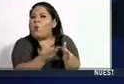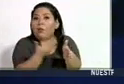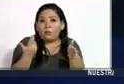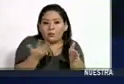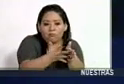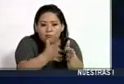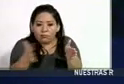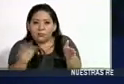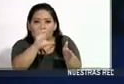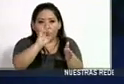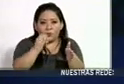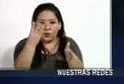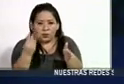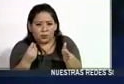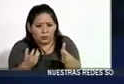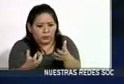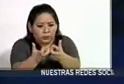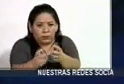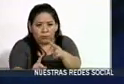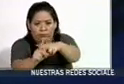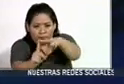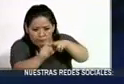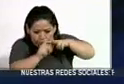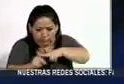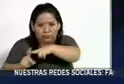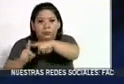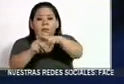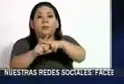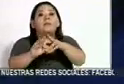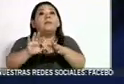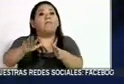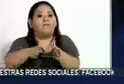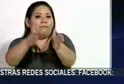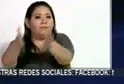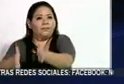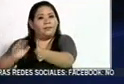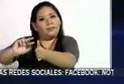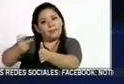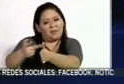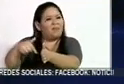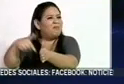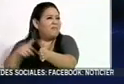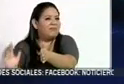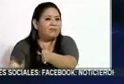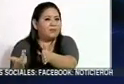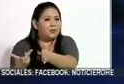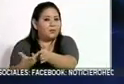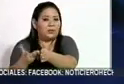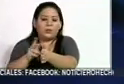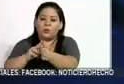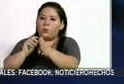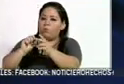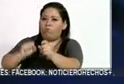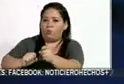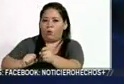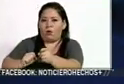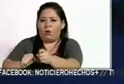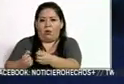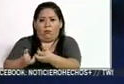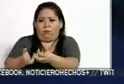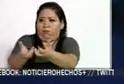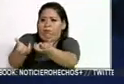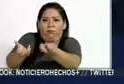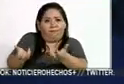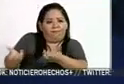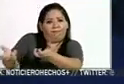veces de pacientes replicándose virus. Y la tercera fase, en la cual ya prácticamente es incontrolable, todo el mundo tiene,